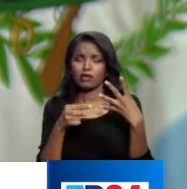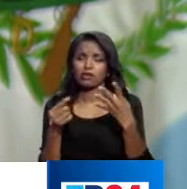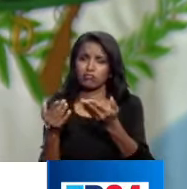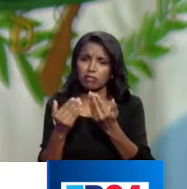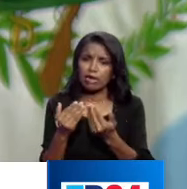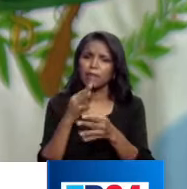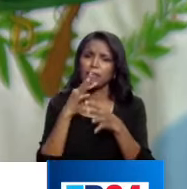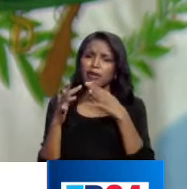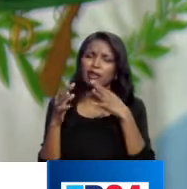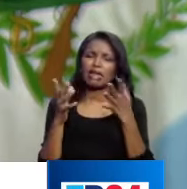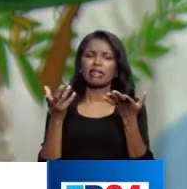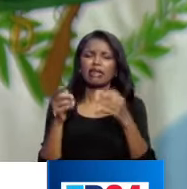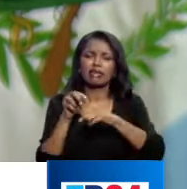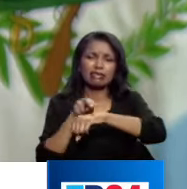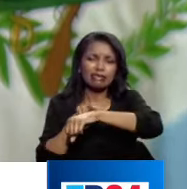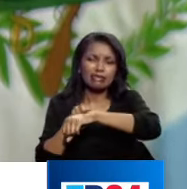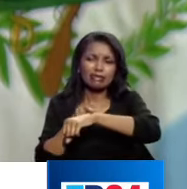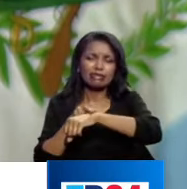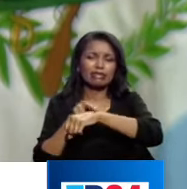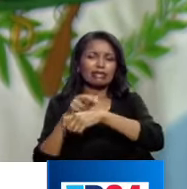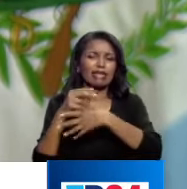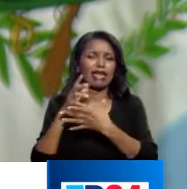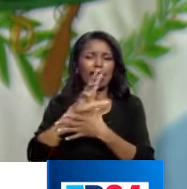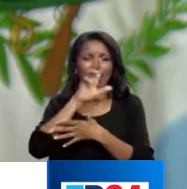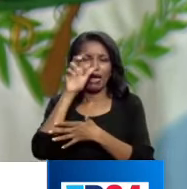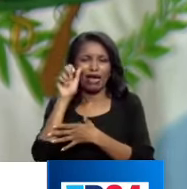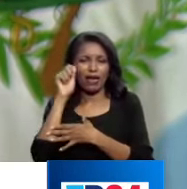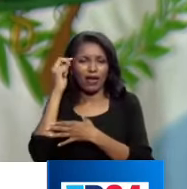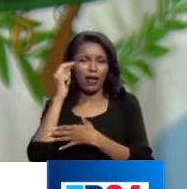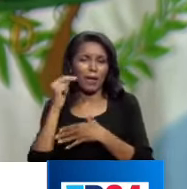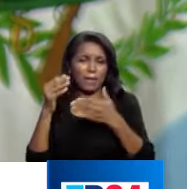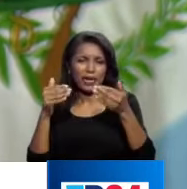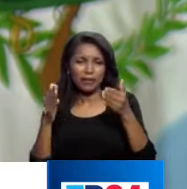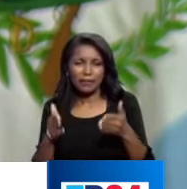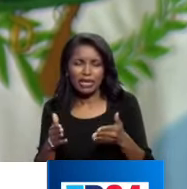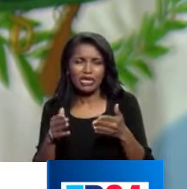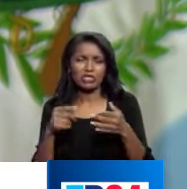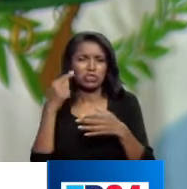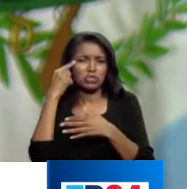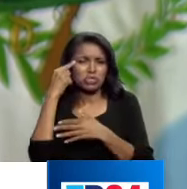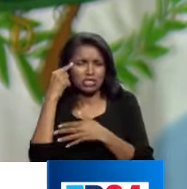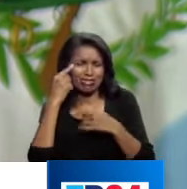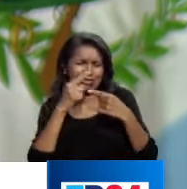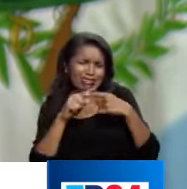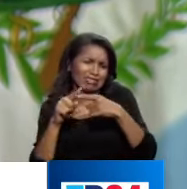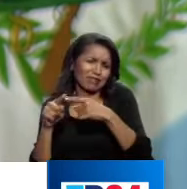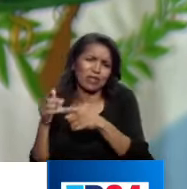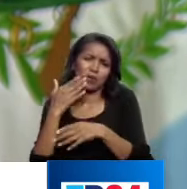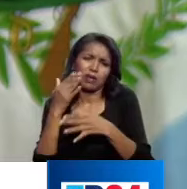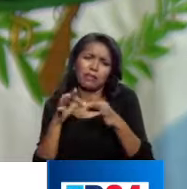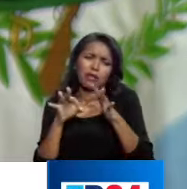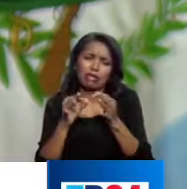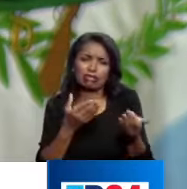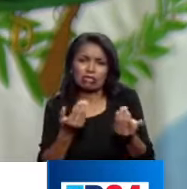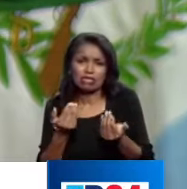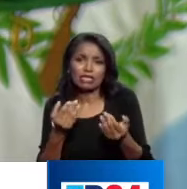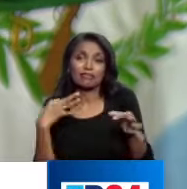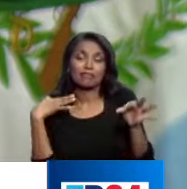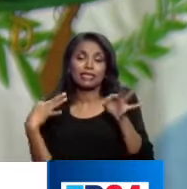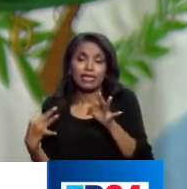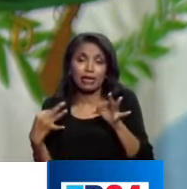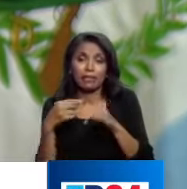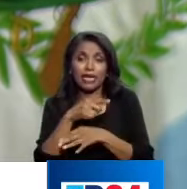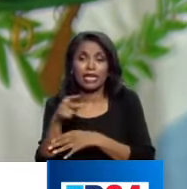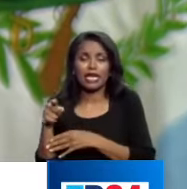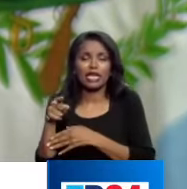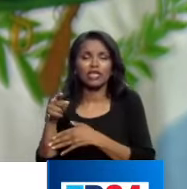desde los afropanameños, desde el ámbito rural. Eso es necesario promoverlo y organizarlo. Yo creo